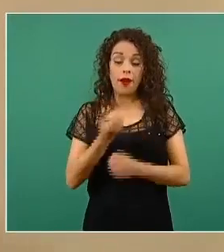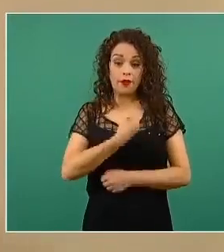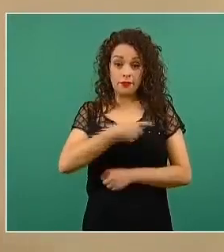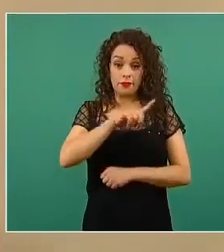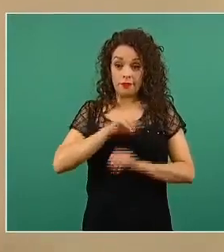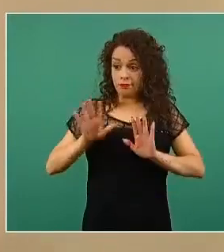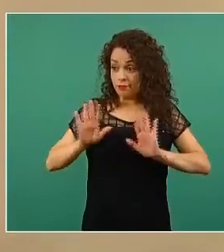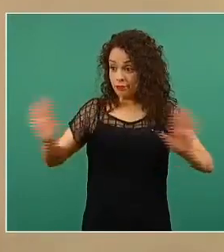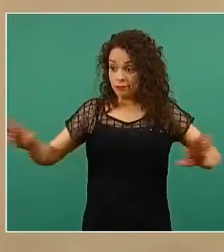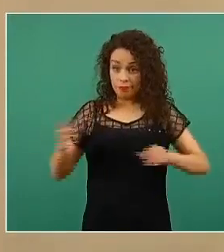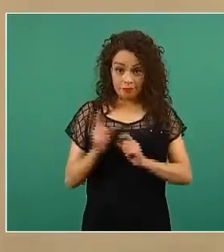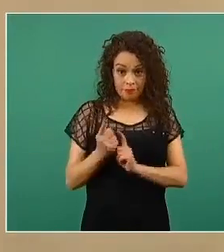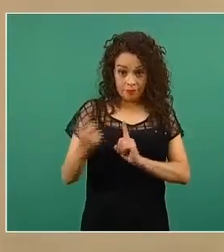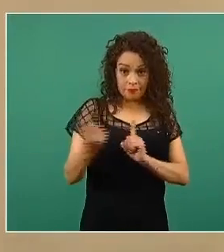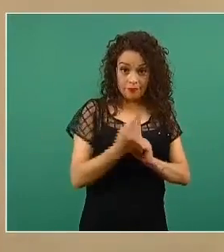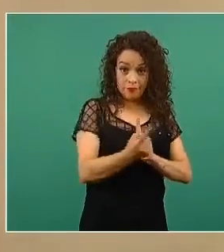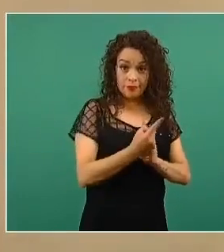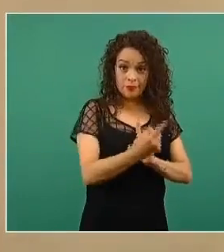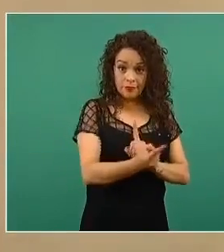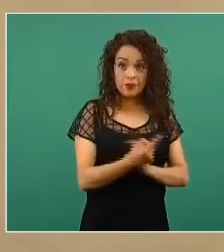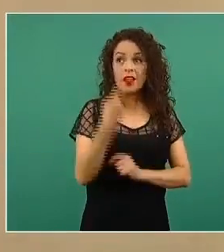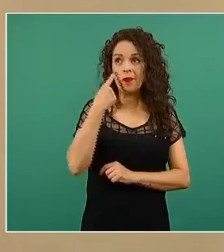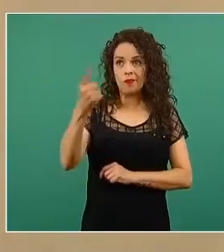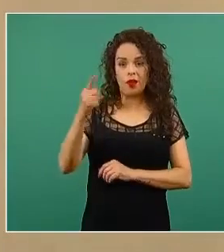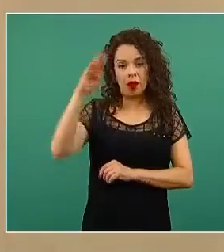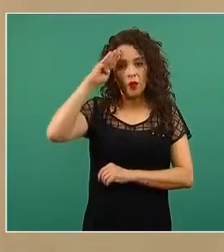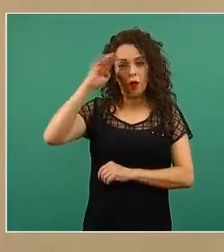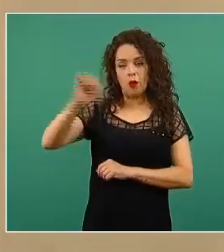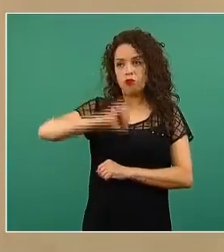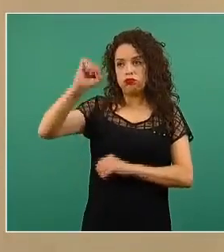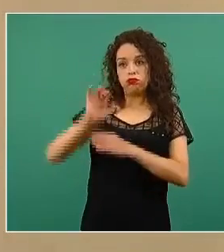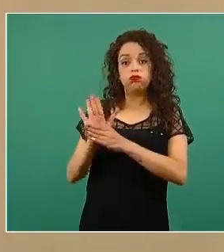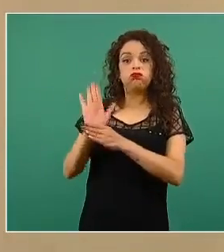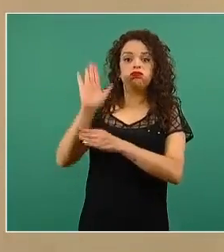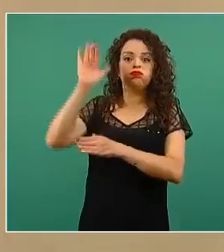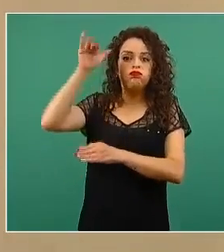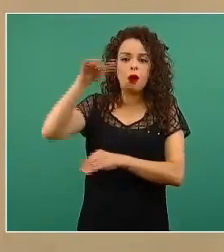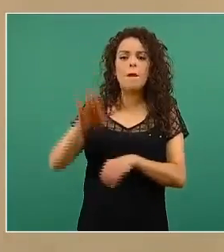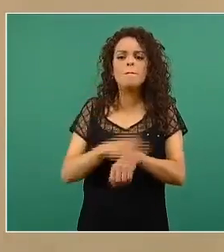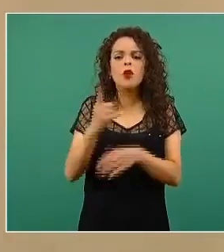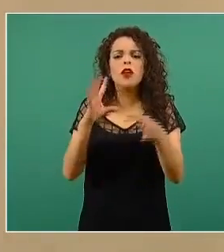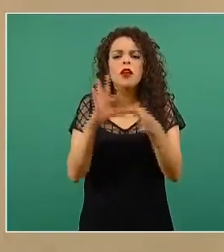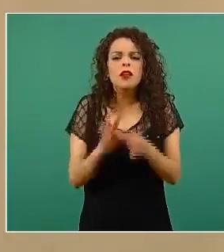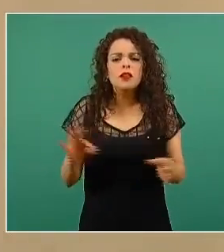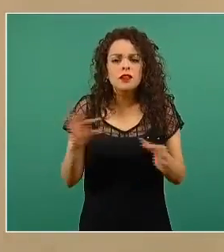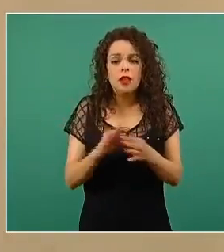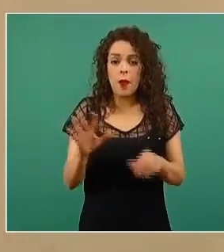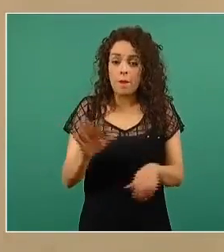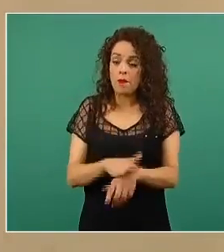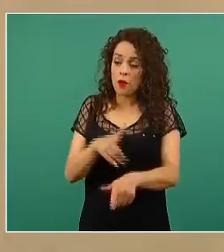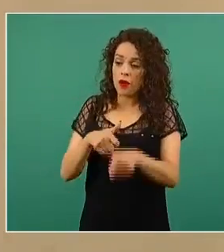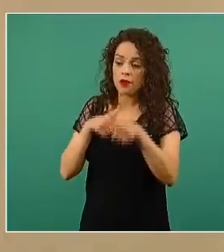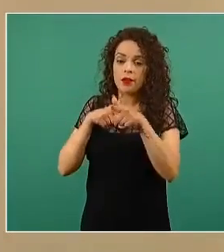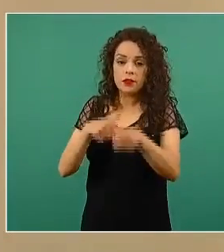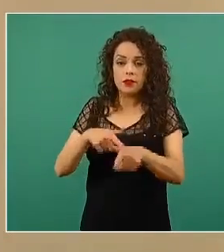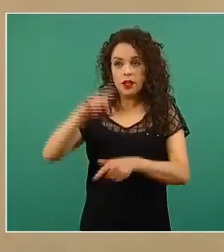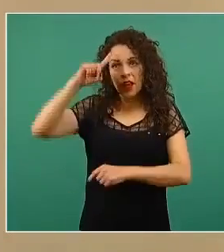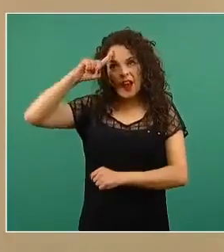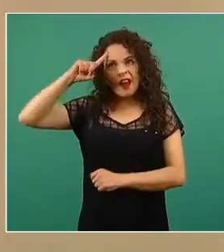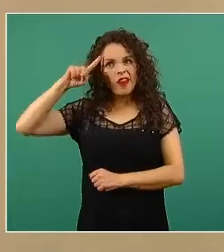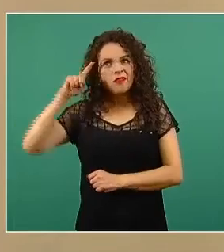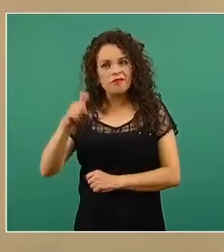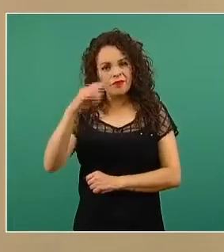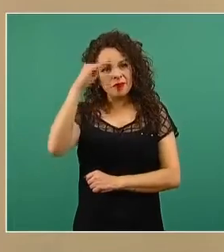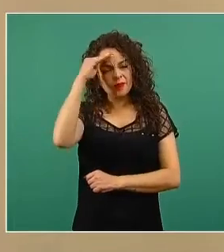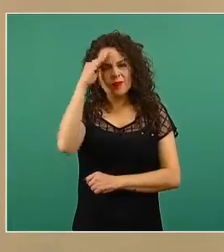explicamos de nuevo? Porque sigue habiendo una pregunta sobre qué significaba